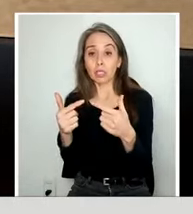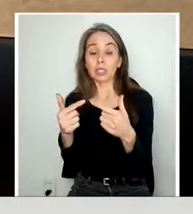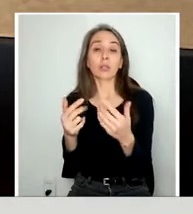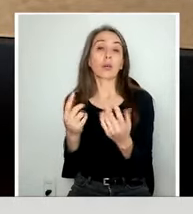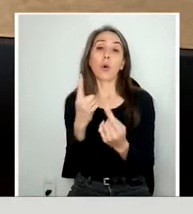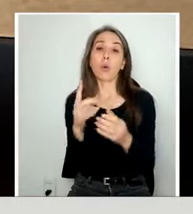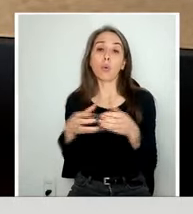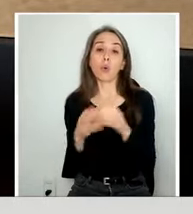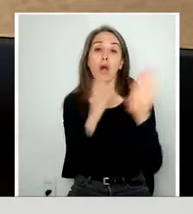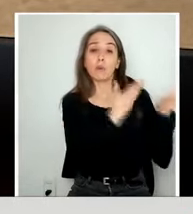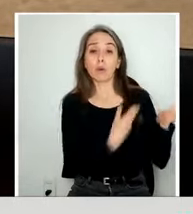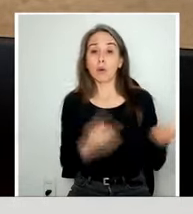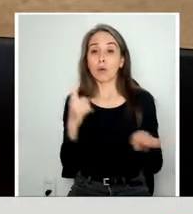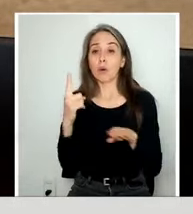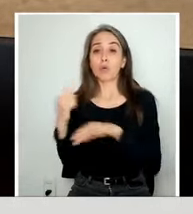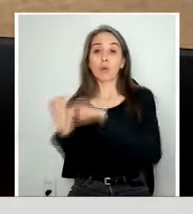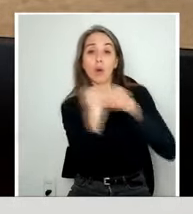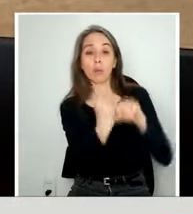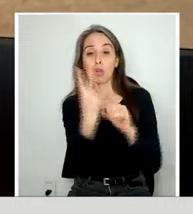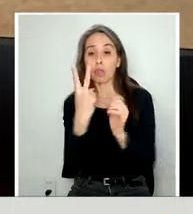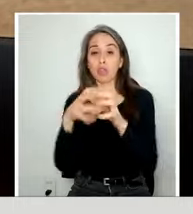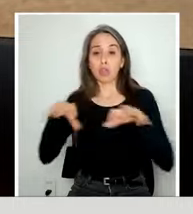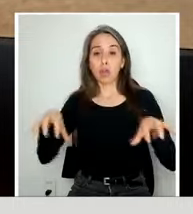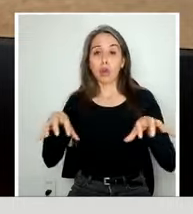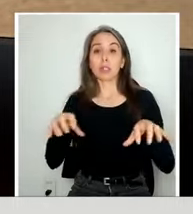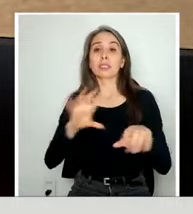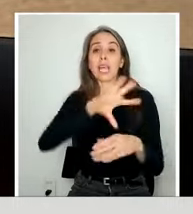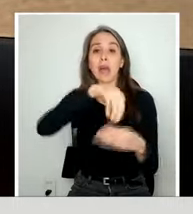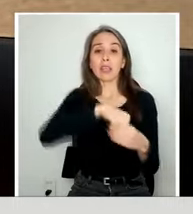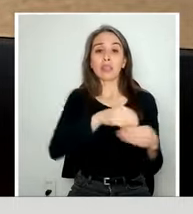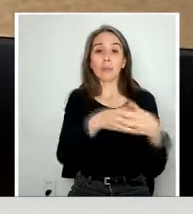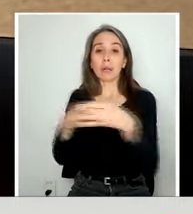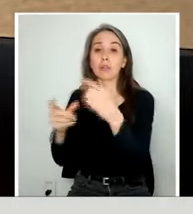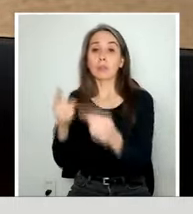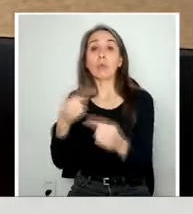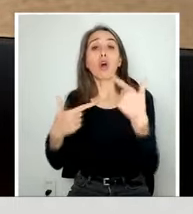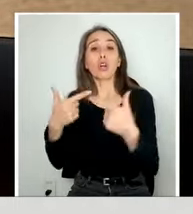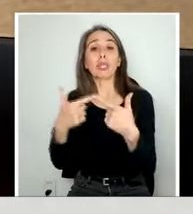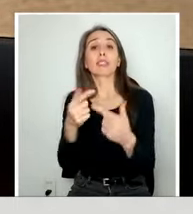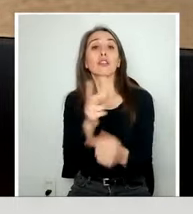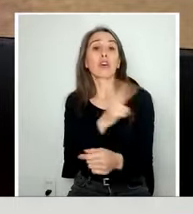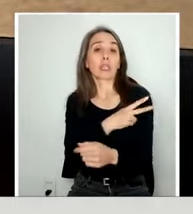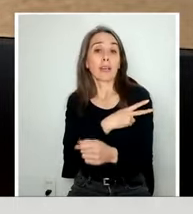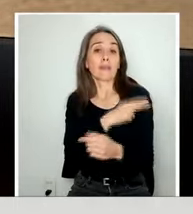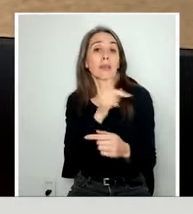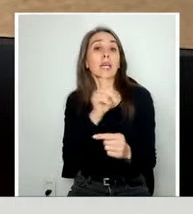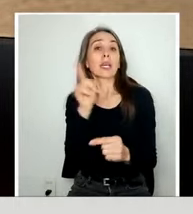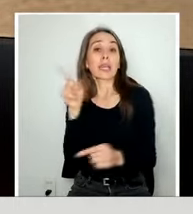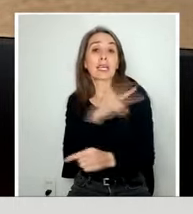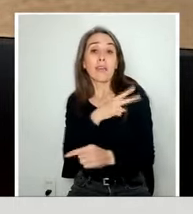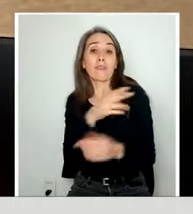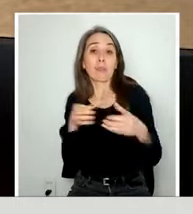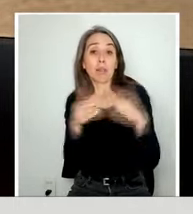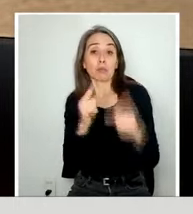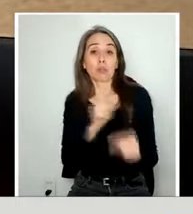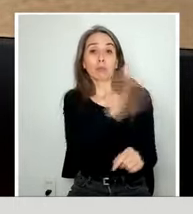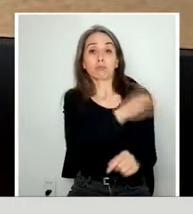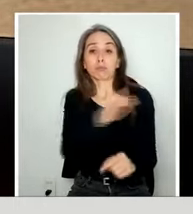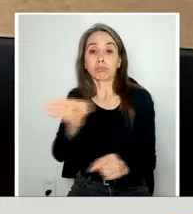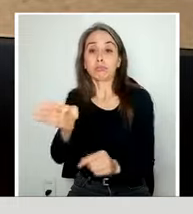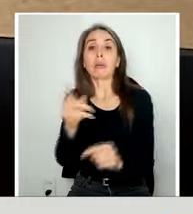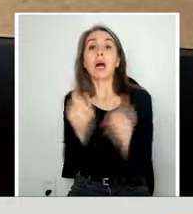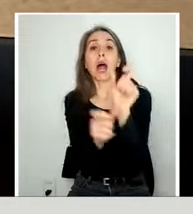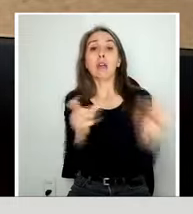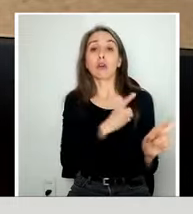oficialistas y uno de oposición pero si no hay disciplina interna en los comités parlamentarios eso no tiene sentido se produce la